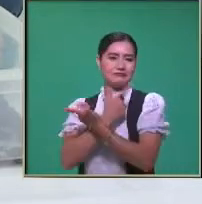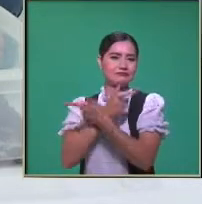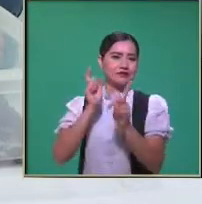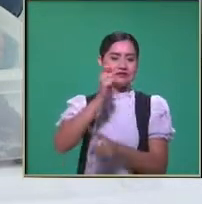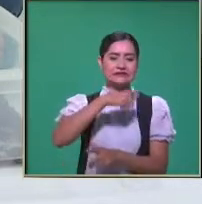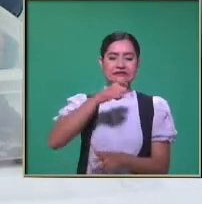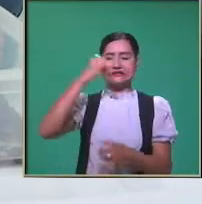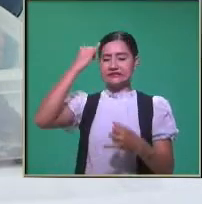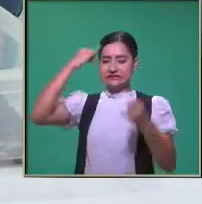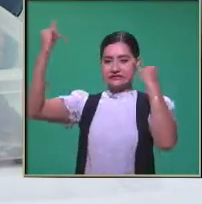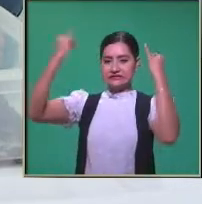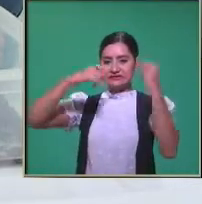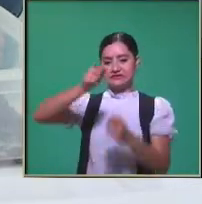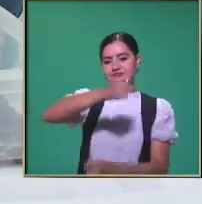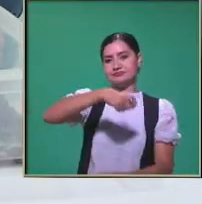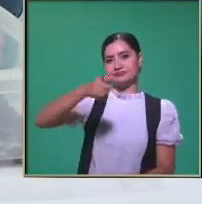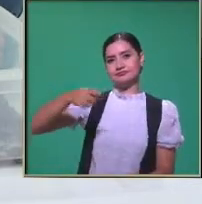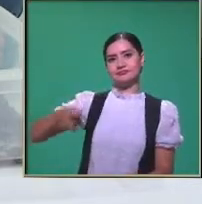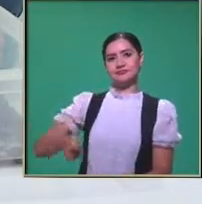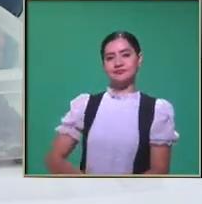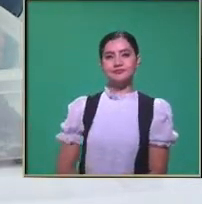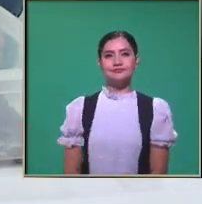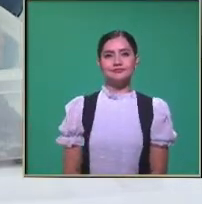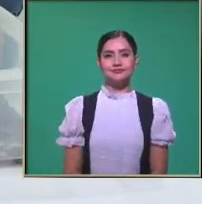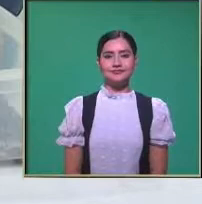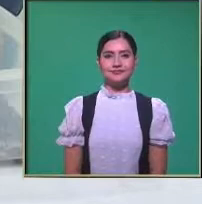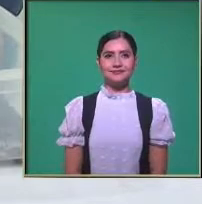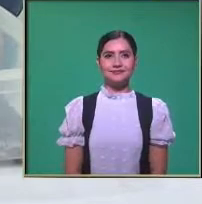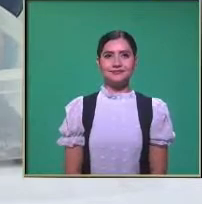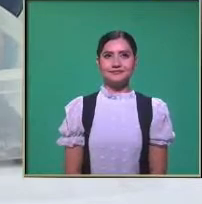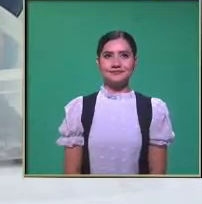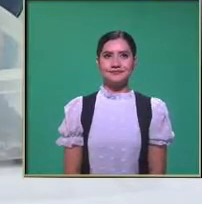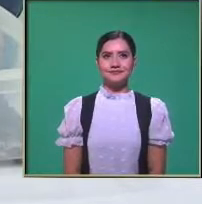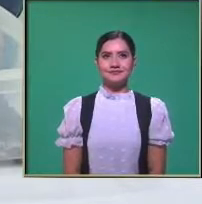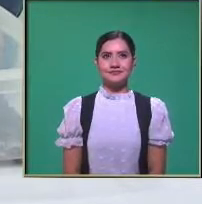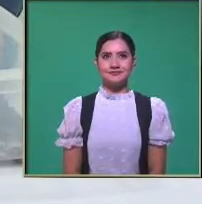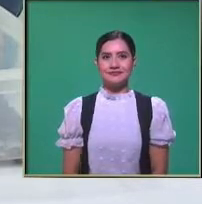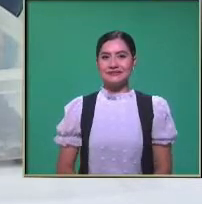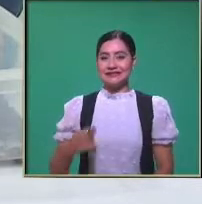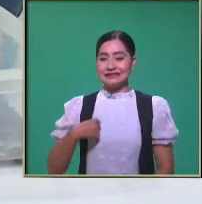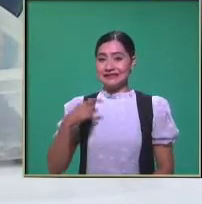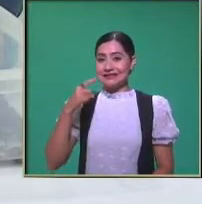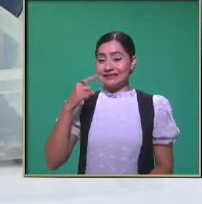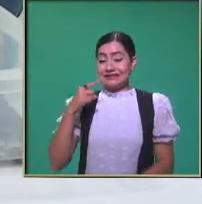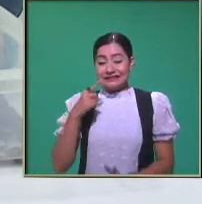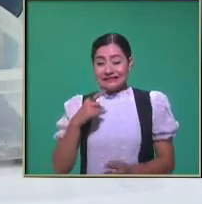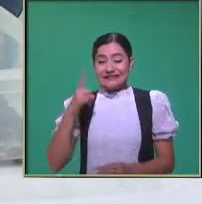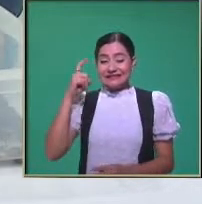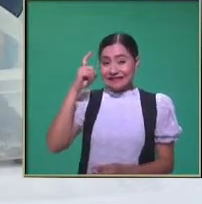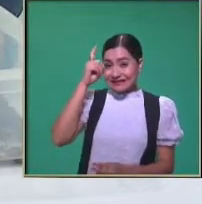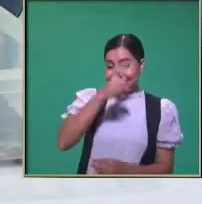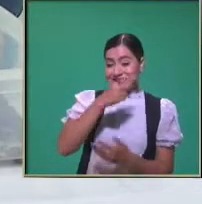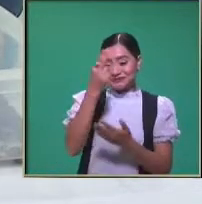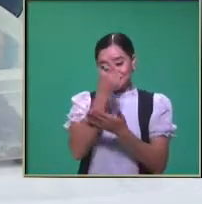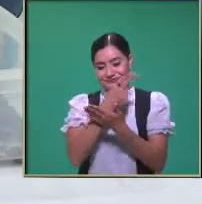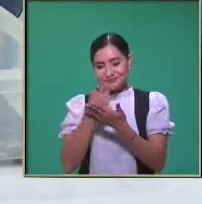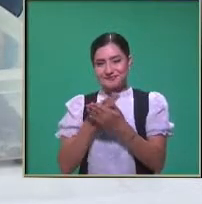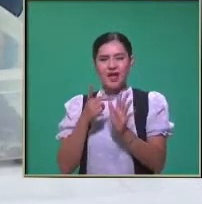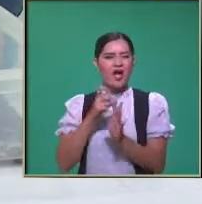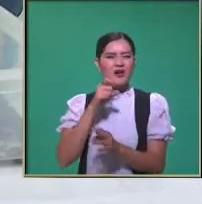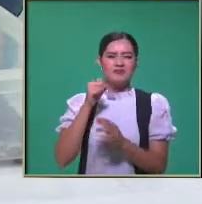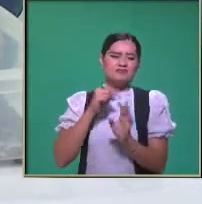mucho... Porque pues aparte como que no se me da mucho la dibujada. Entonces unos